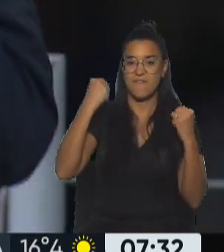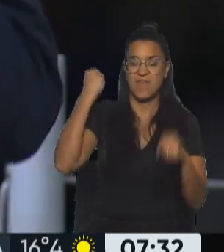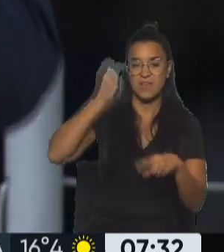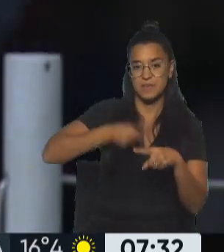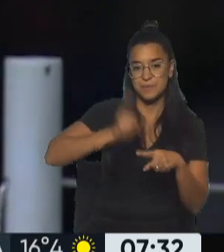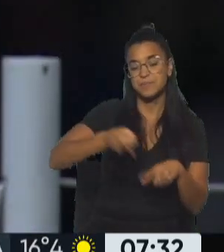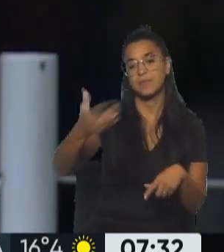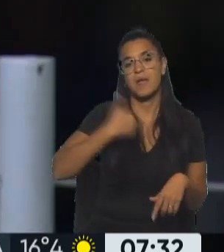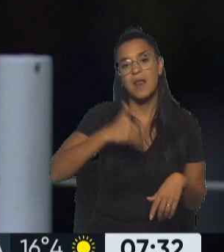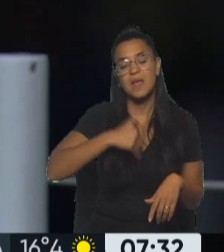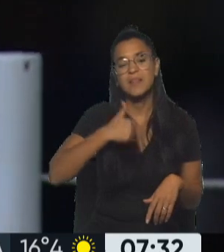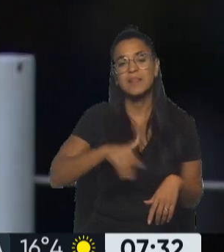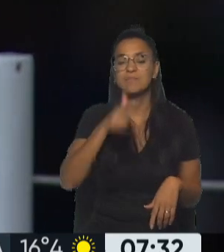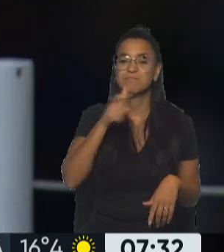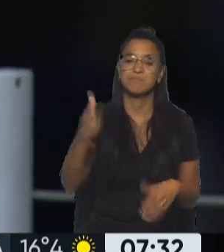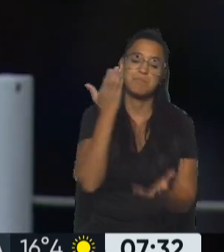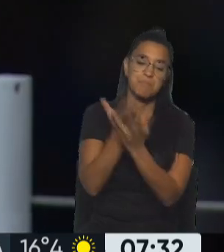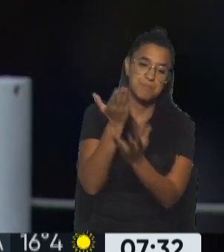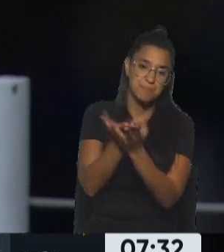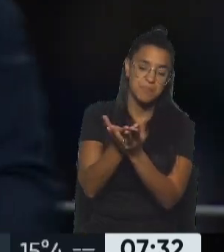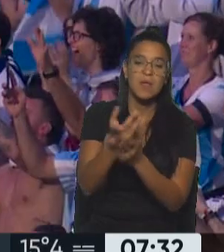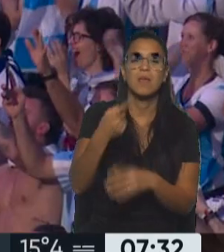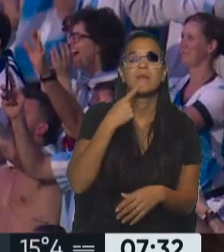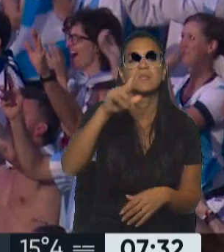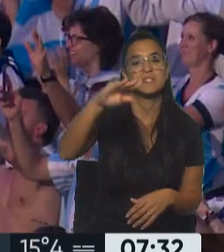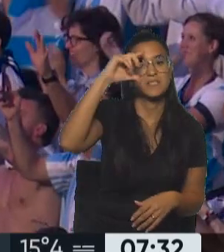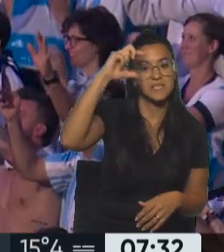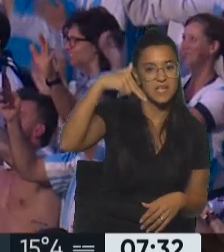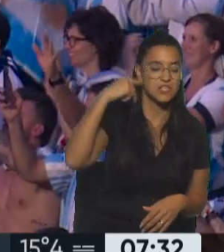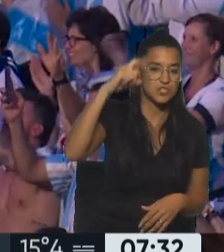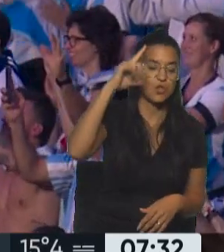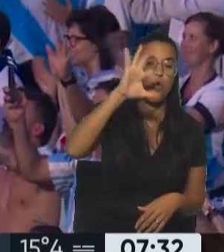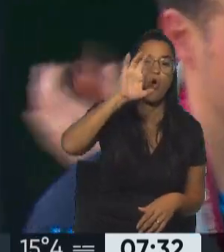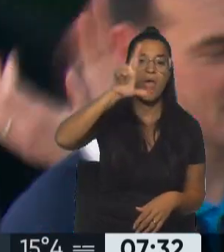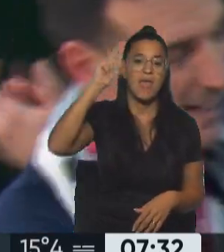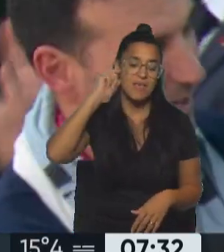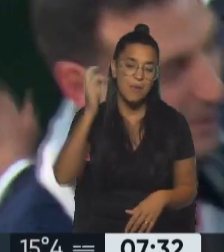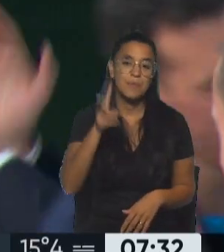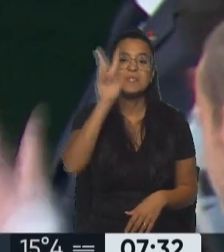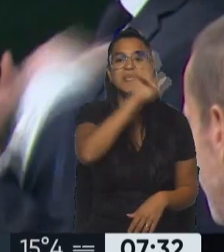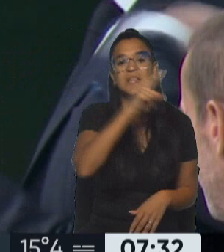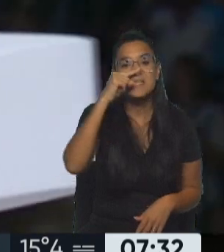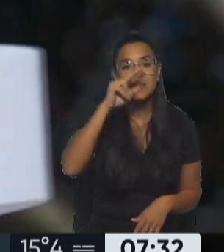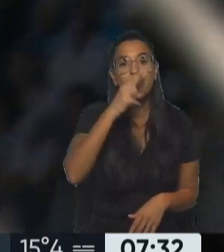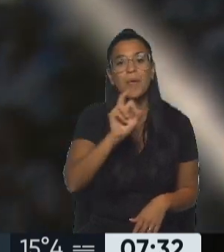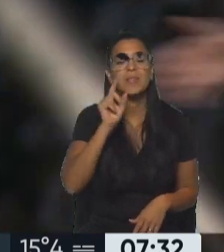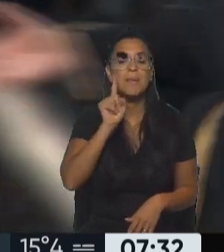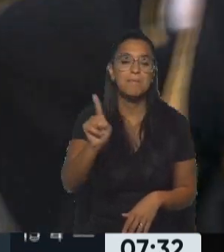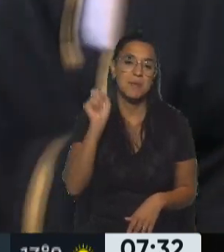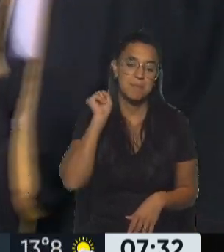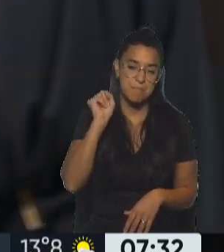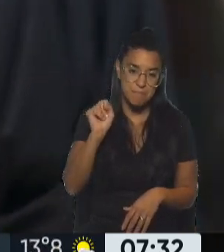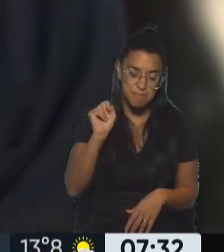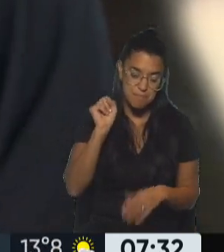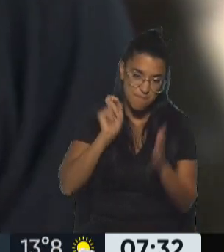y Argentina le contestó con una petición en change.org que ya tiene 727.000 firmas diciendo